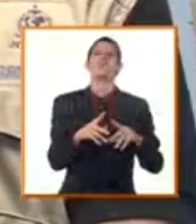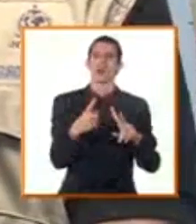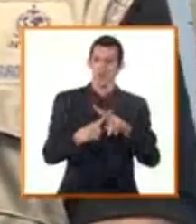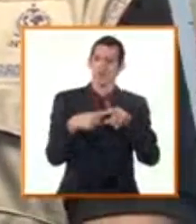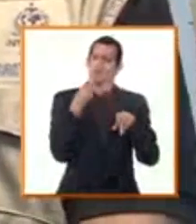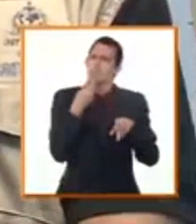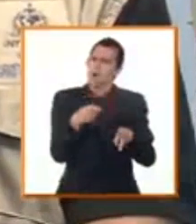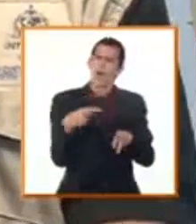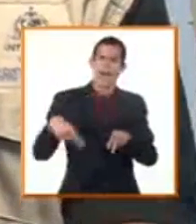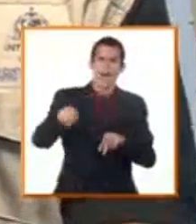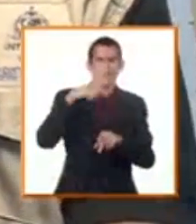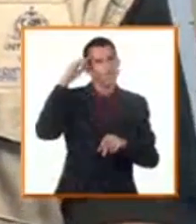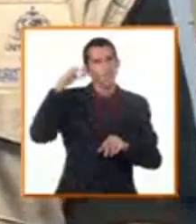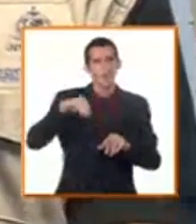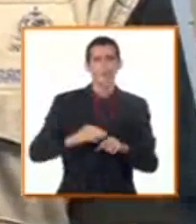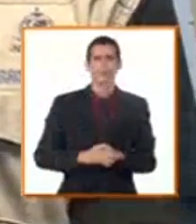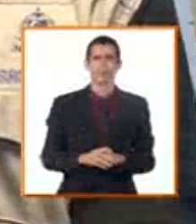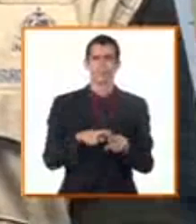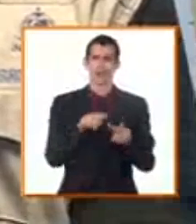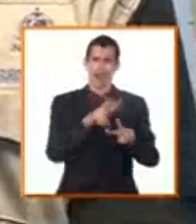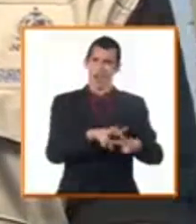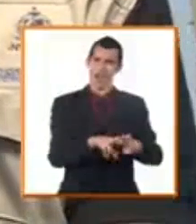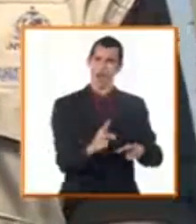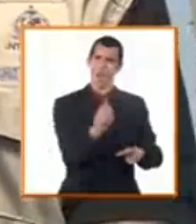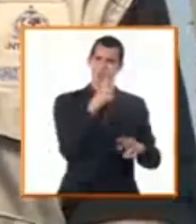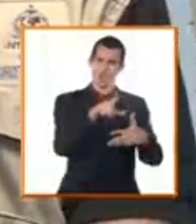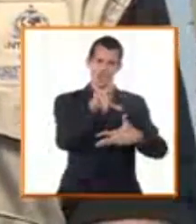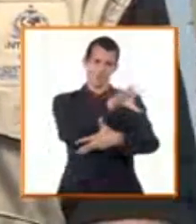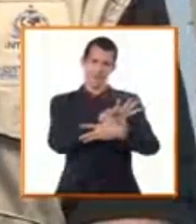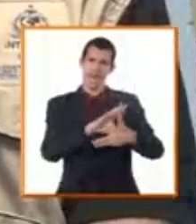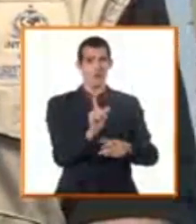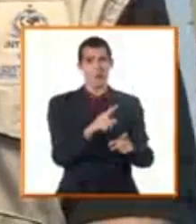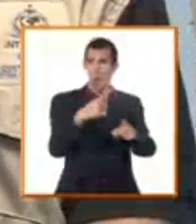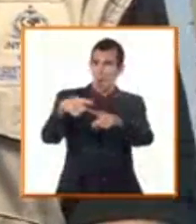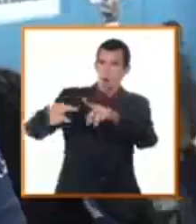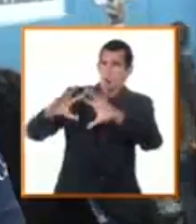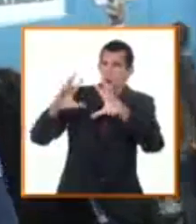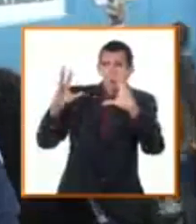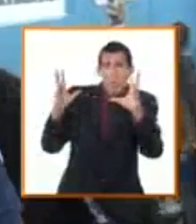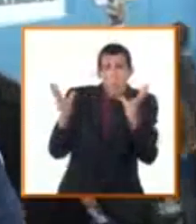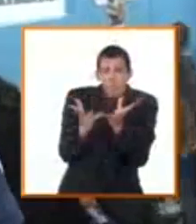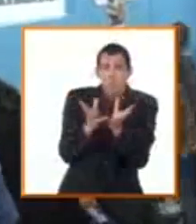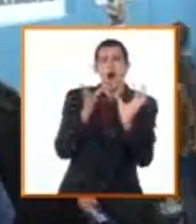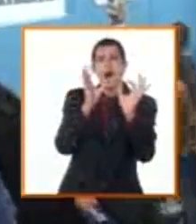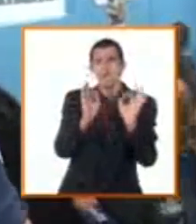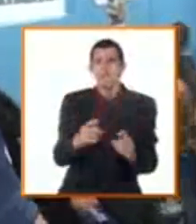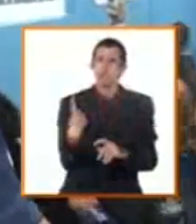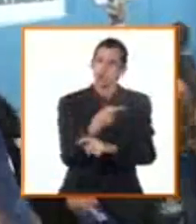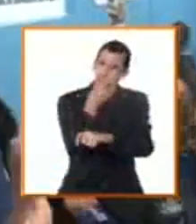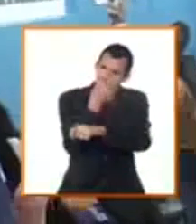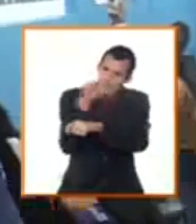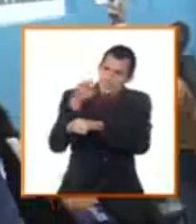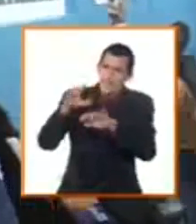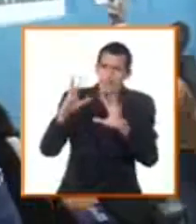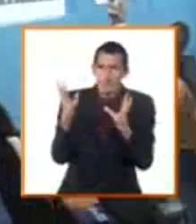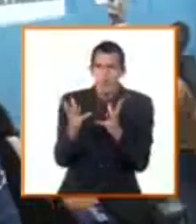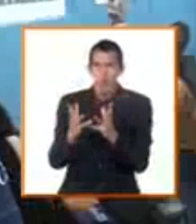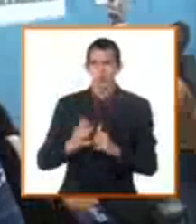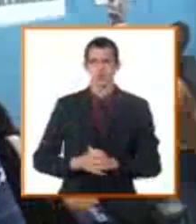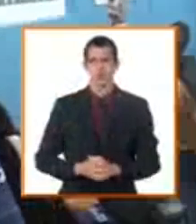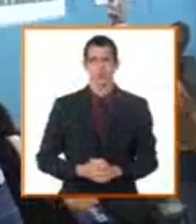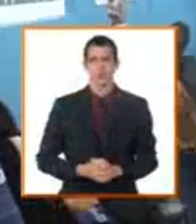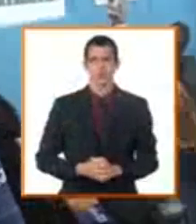los aeropuertos, no solamente de aquí, de la zona de América Latina y el Caribe, sino a nivel mundial. Estamos en vías de